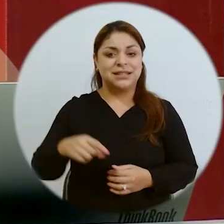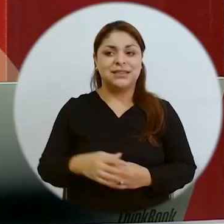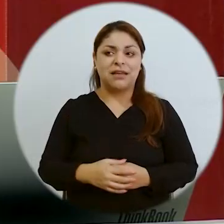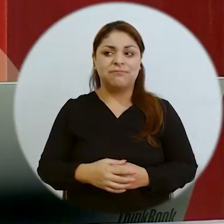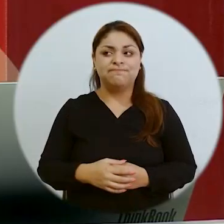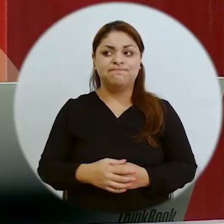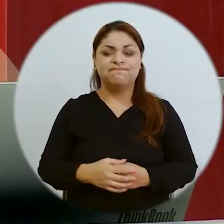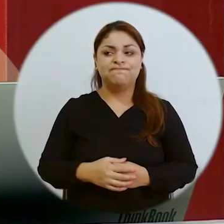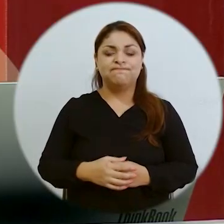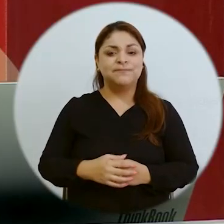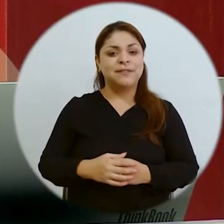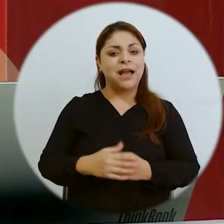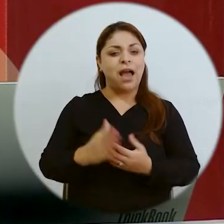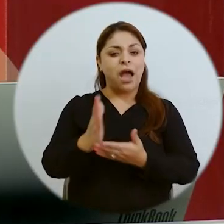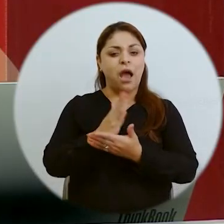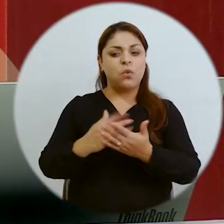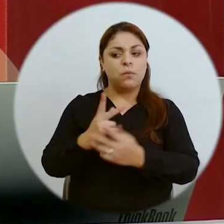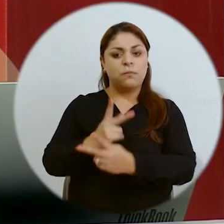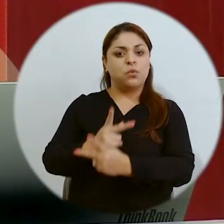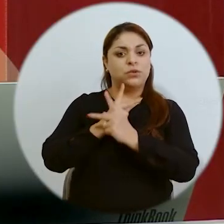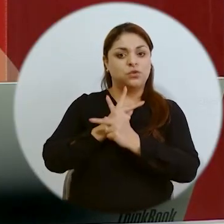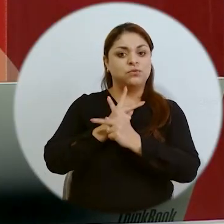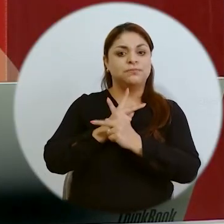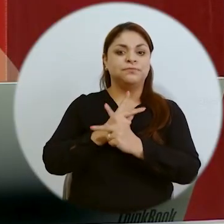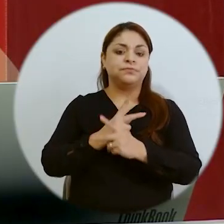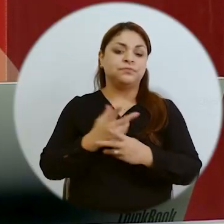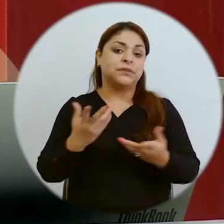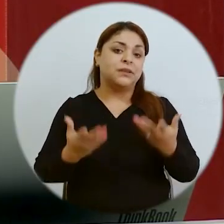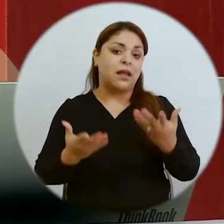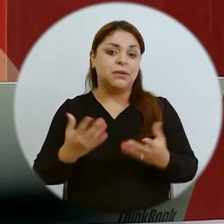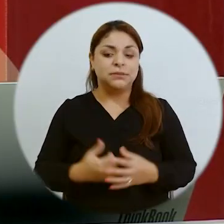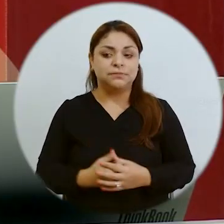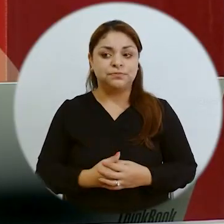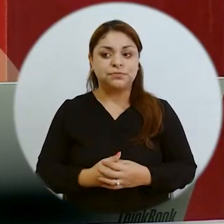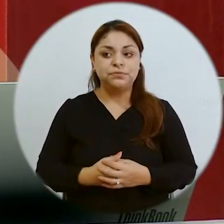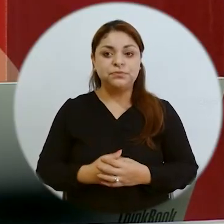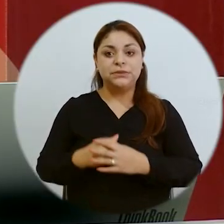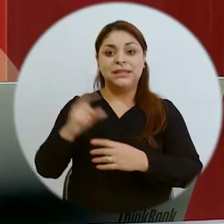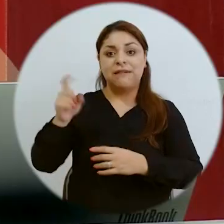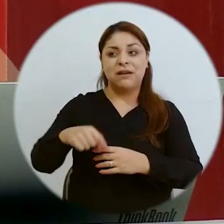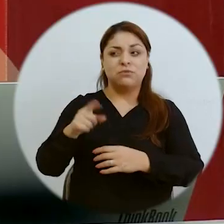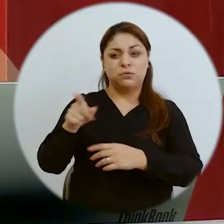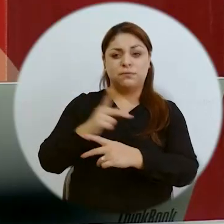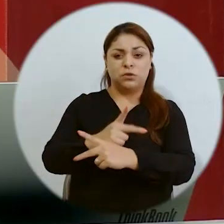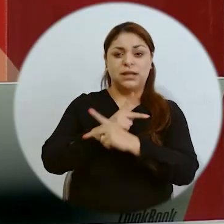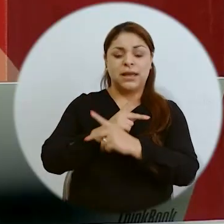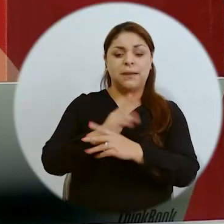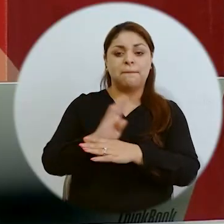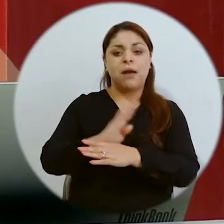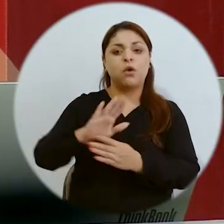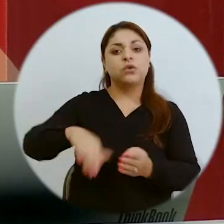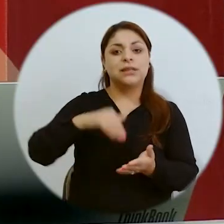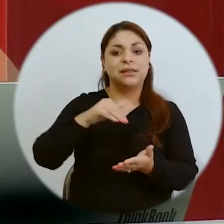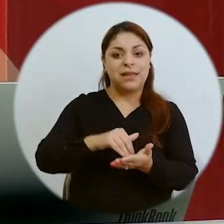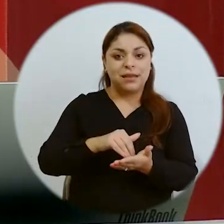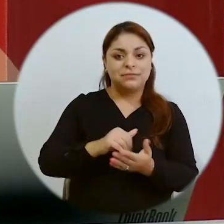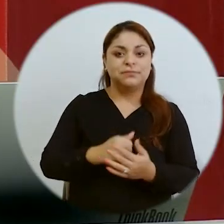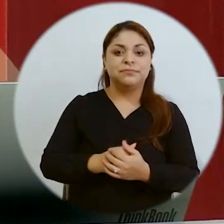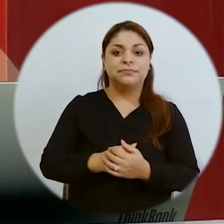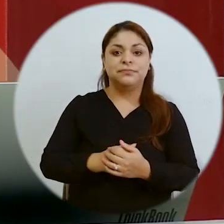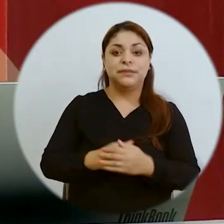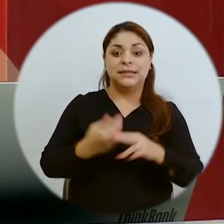Adelante. Estaba meditando un poco ahora en lo que mencionaba Welmer, y es cierto, el